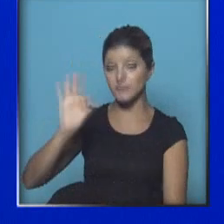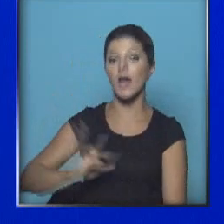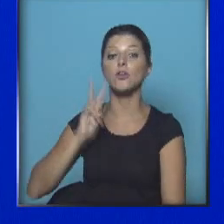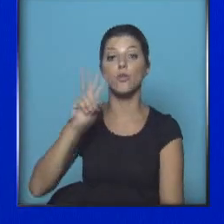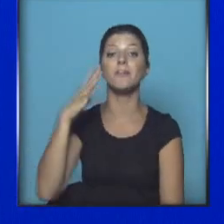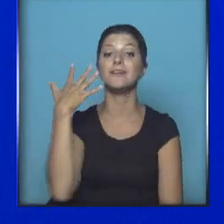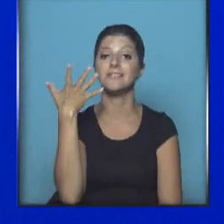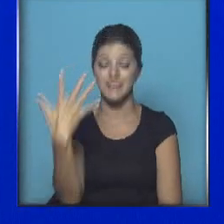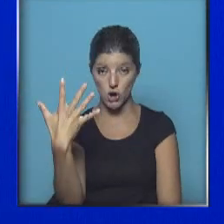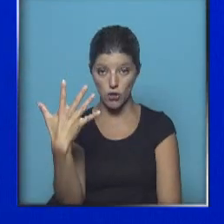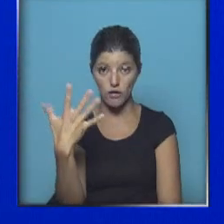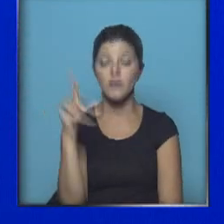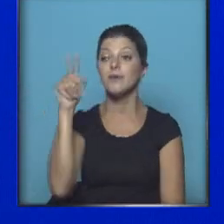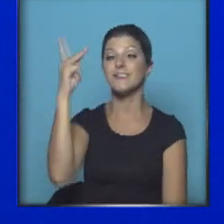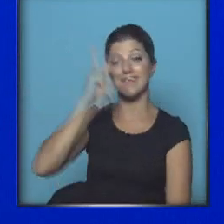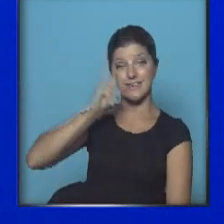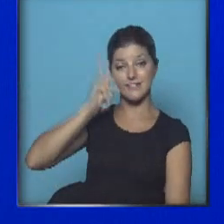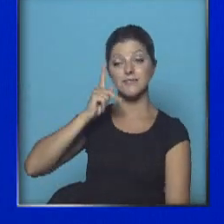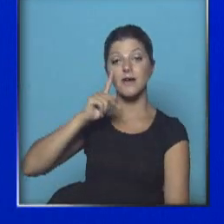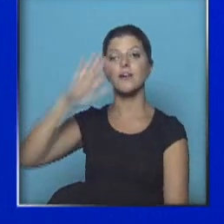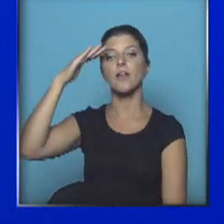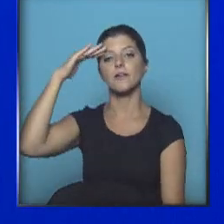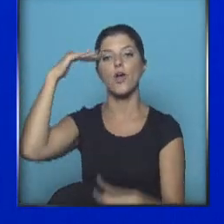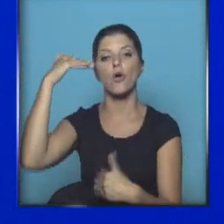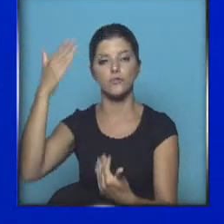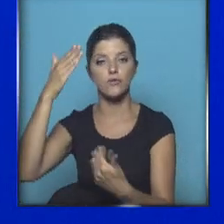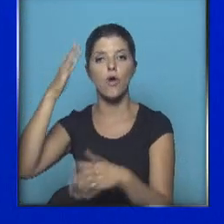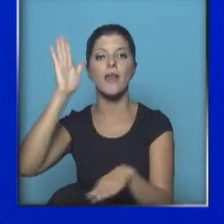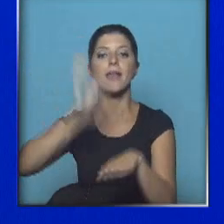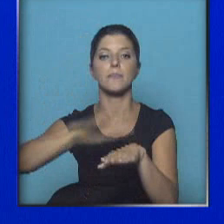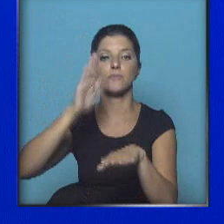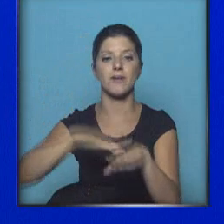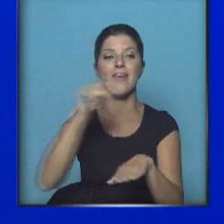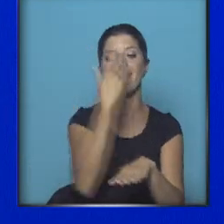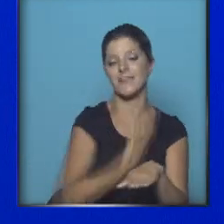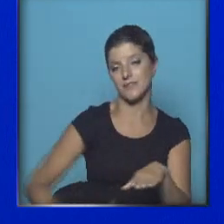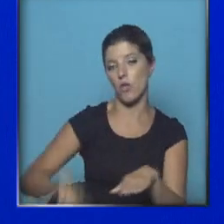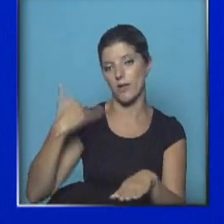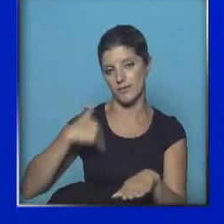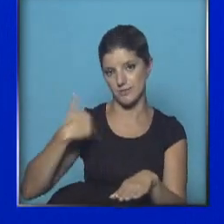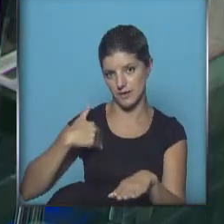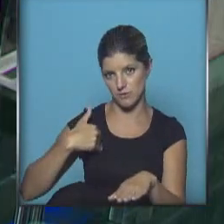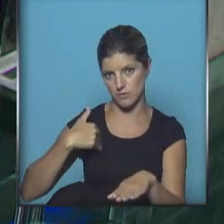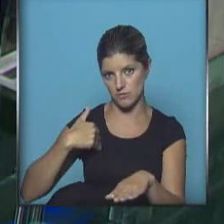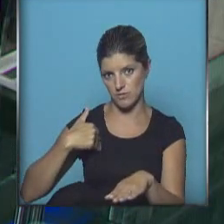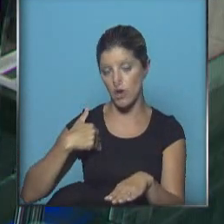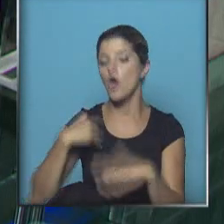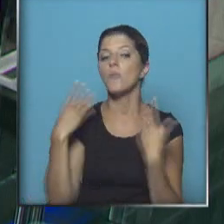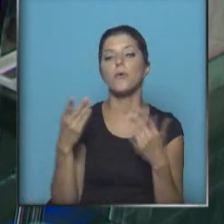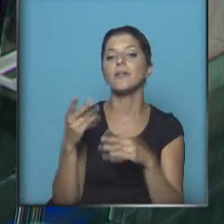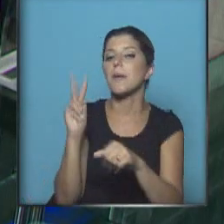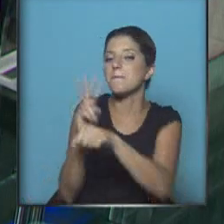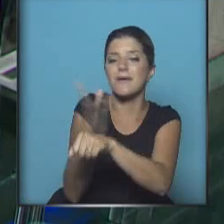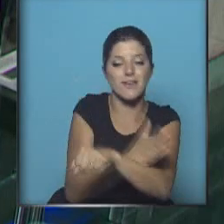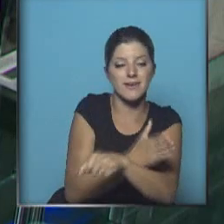presidente Kirchner hizo un reconocimiento de responsabilidad del Estado argentino por no haber prevenido